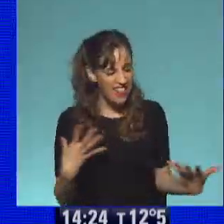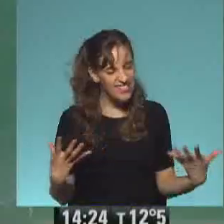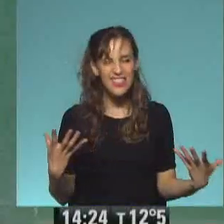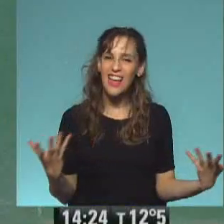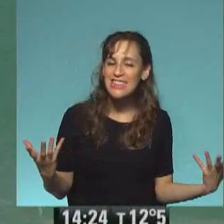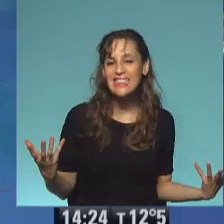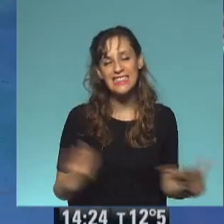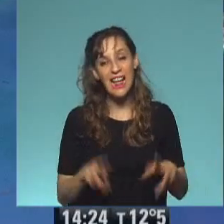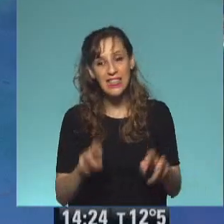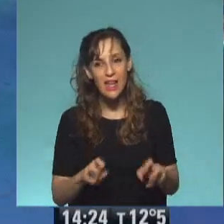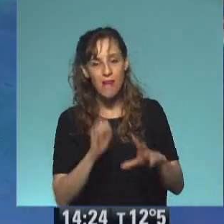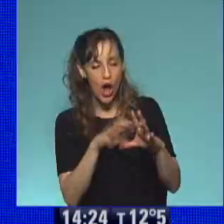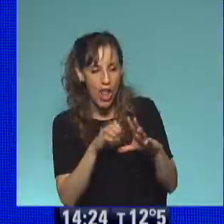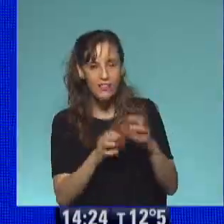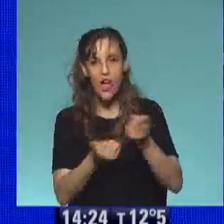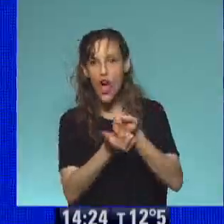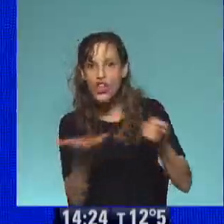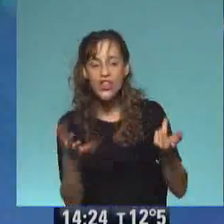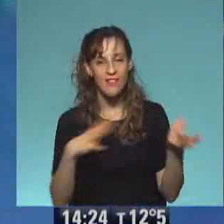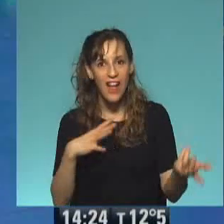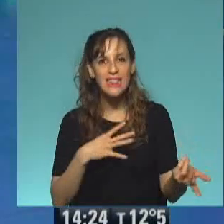hay colecciones. Siento un vacío con papas.